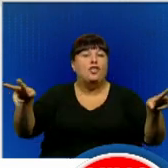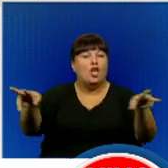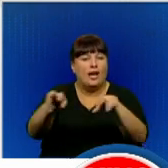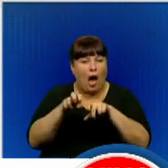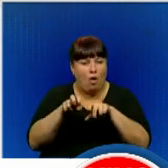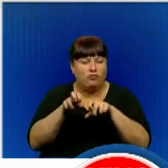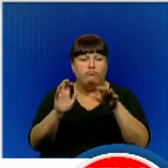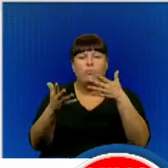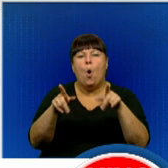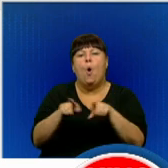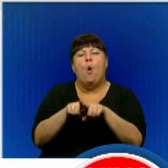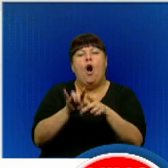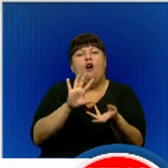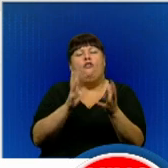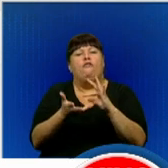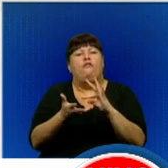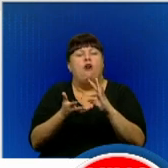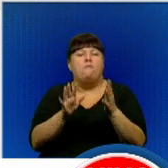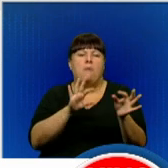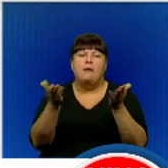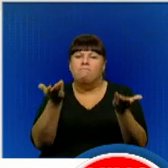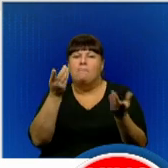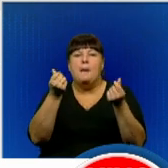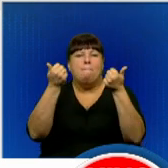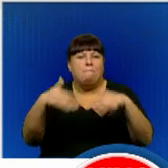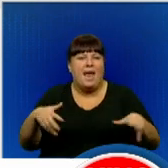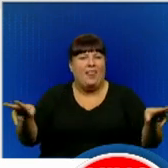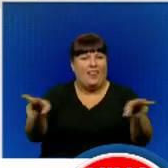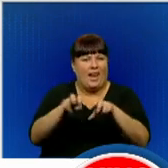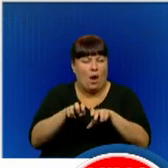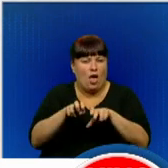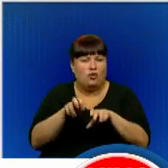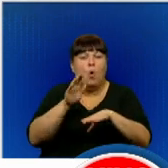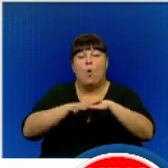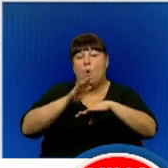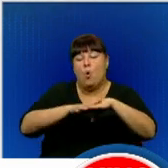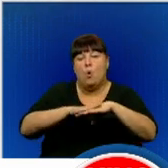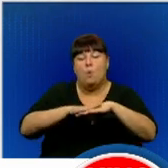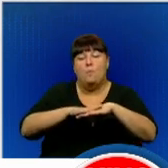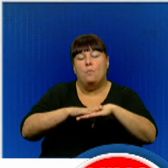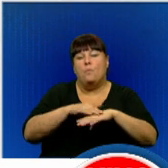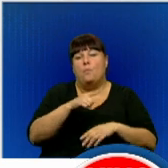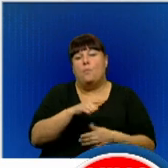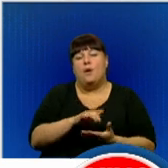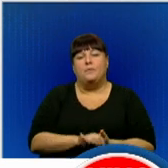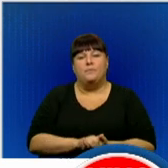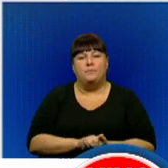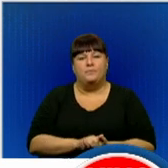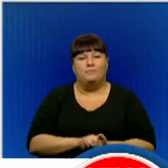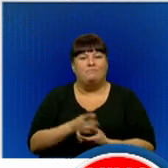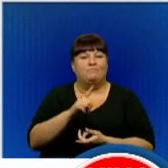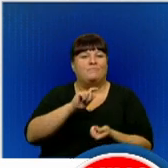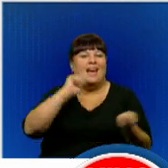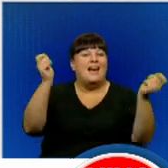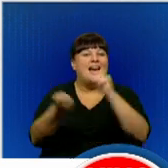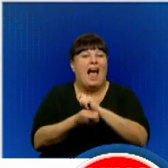sería equivalente a la pérdida de recaudación producto de la el cambio